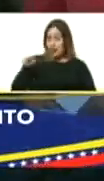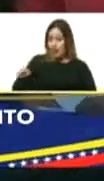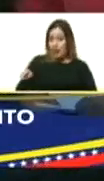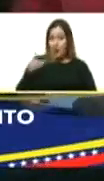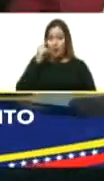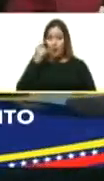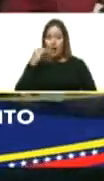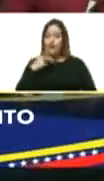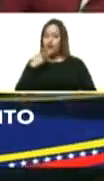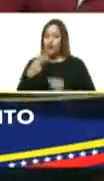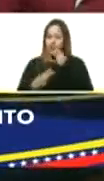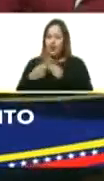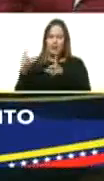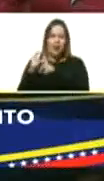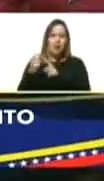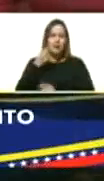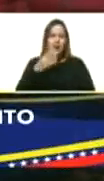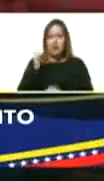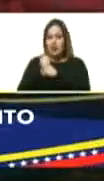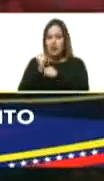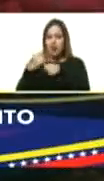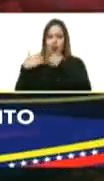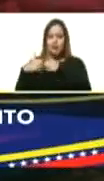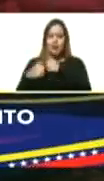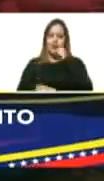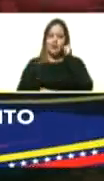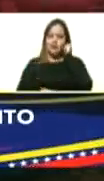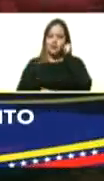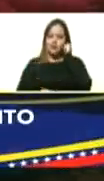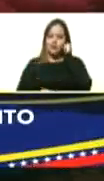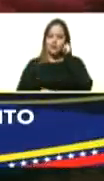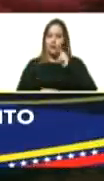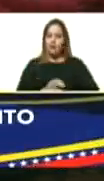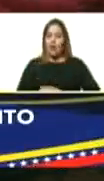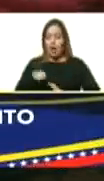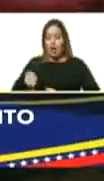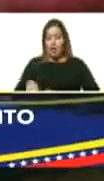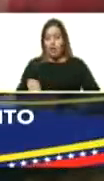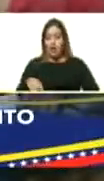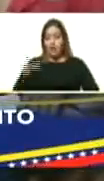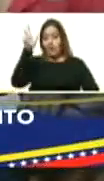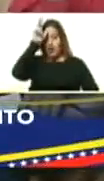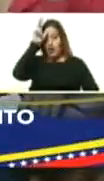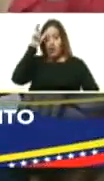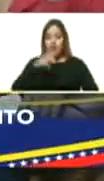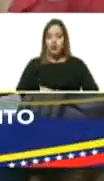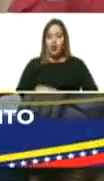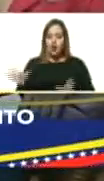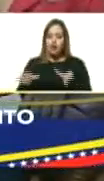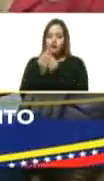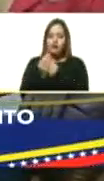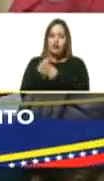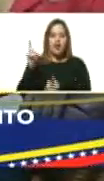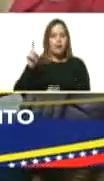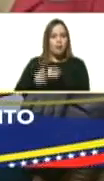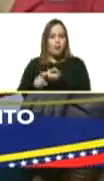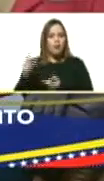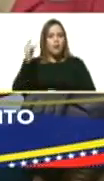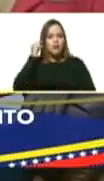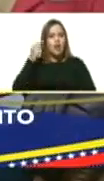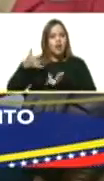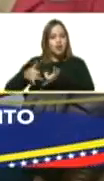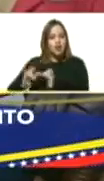puede ver, trabajador nuestro de la industria aquí en la península de Paraguaná, junto a su esposa, su hijo, y aquí,